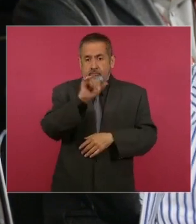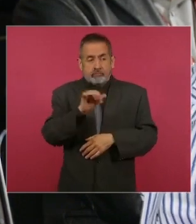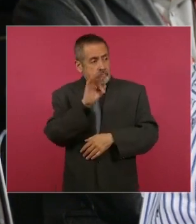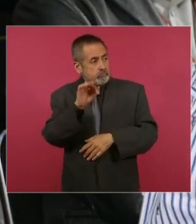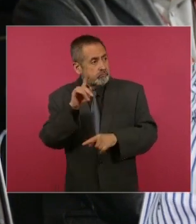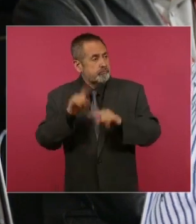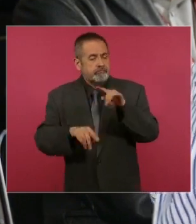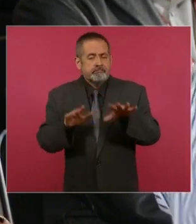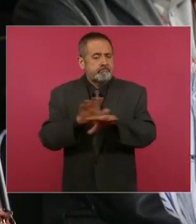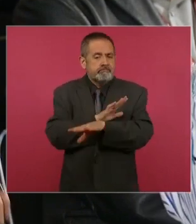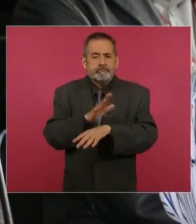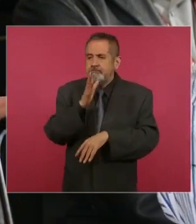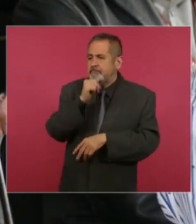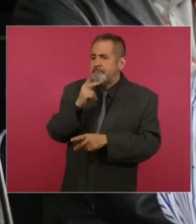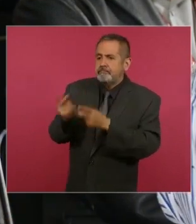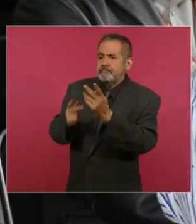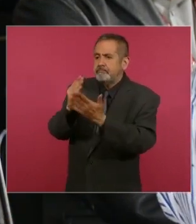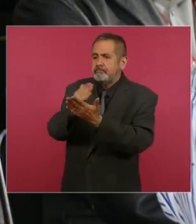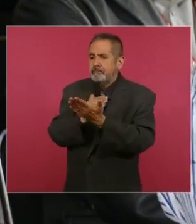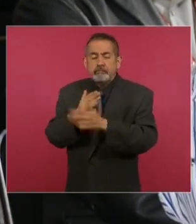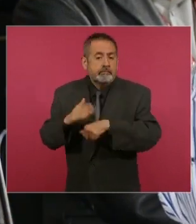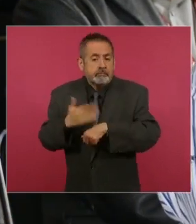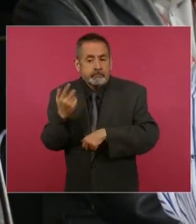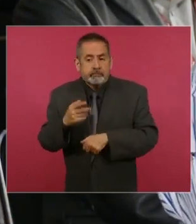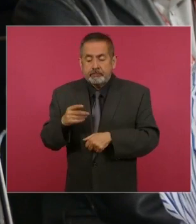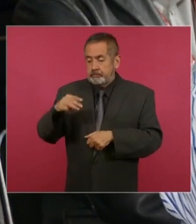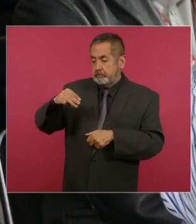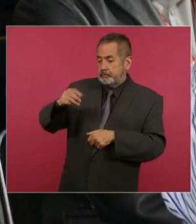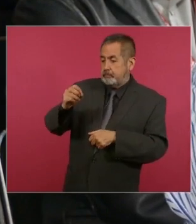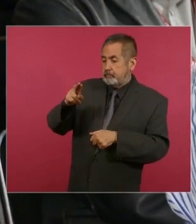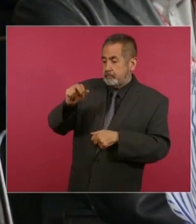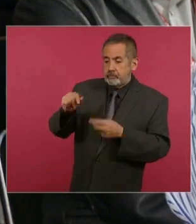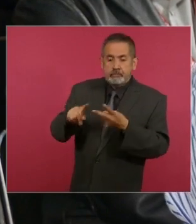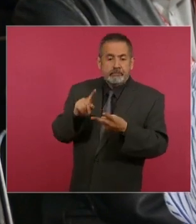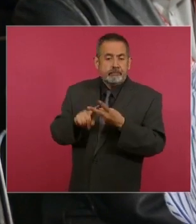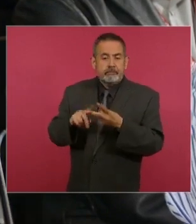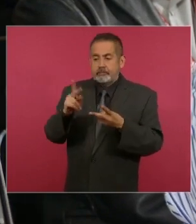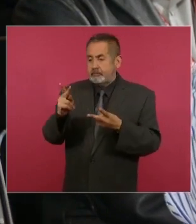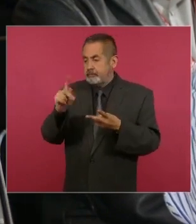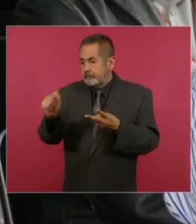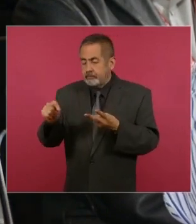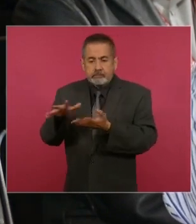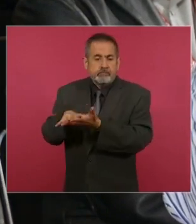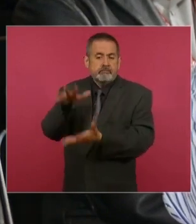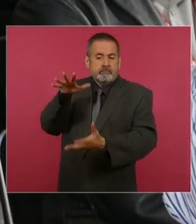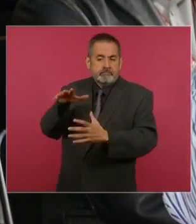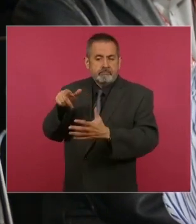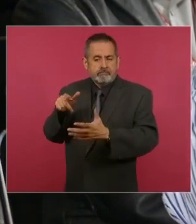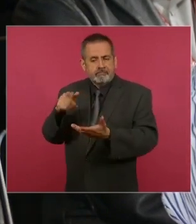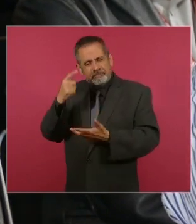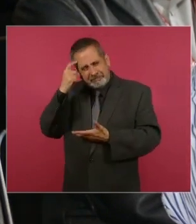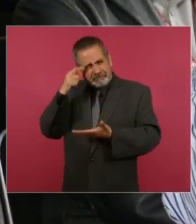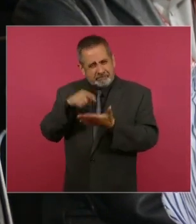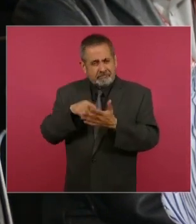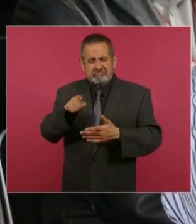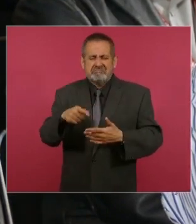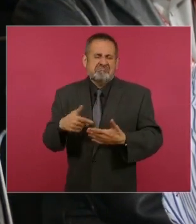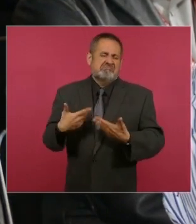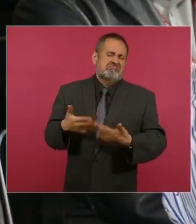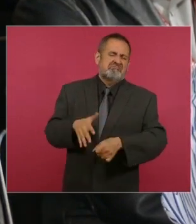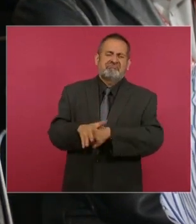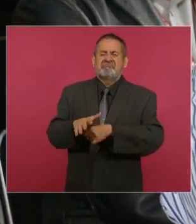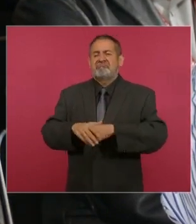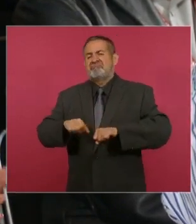de que pues Morena con el Verde y el P tendrían mayoría. ¿No ve que es un exceso de confianza de parte